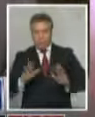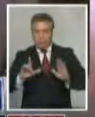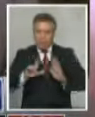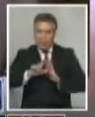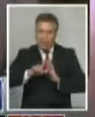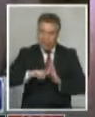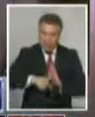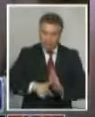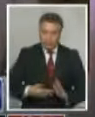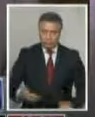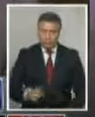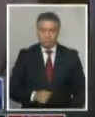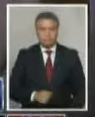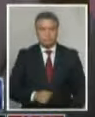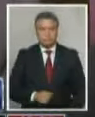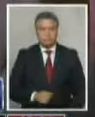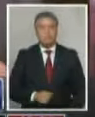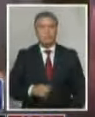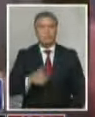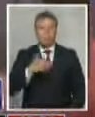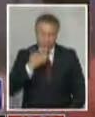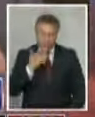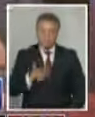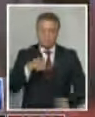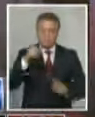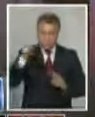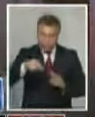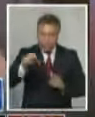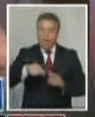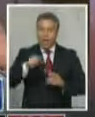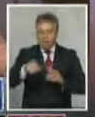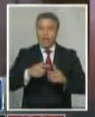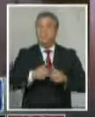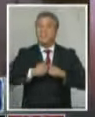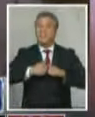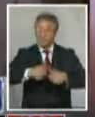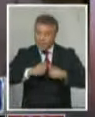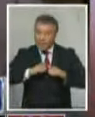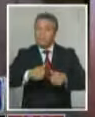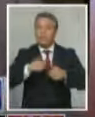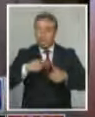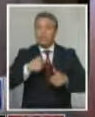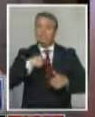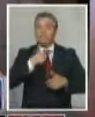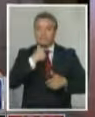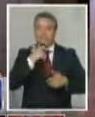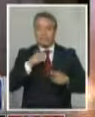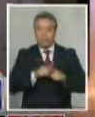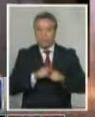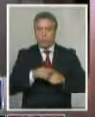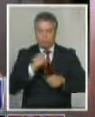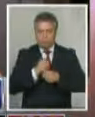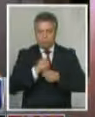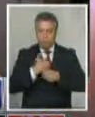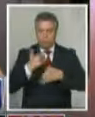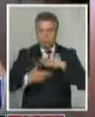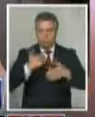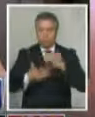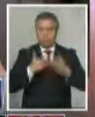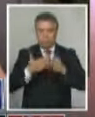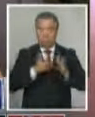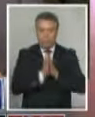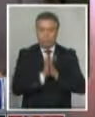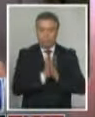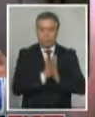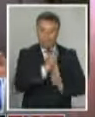Bueno, acá, tal como tú señalas, el desafío fundamental es recuperar el dinamismo de nuestra economía de forma tal de no tener un efecto sobre